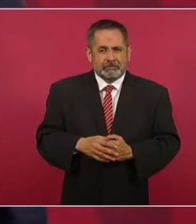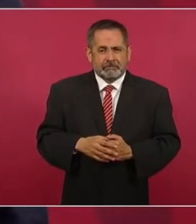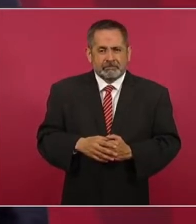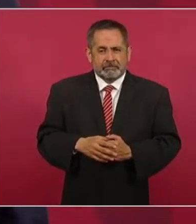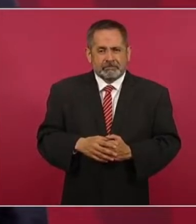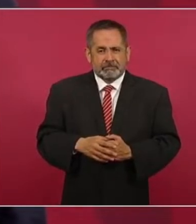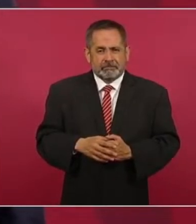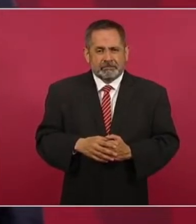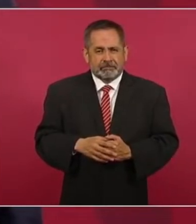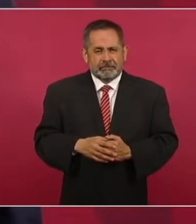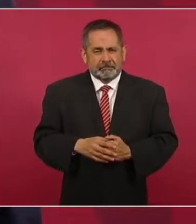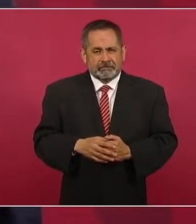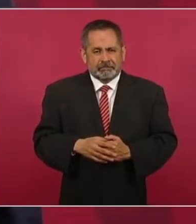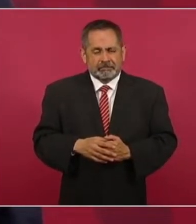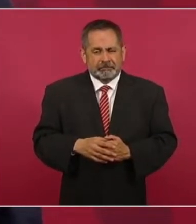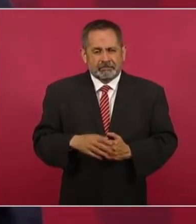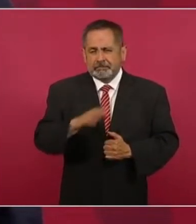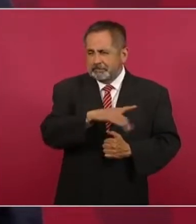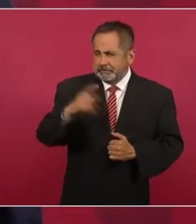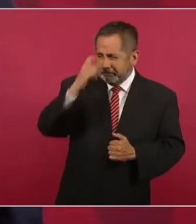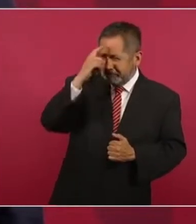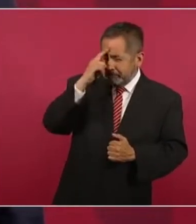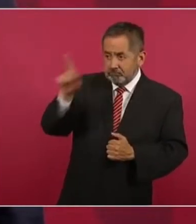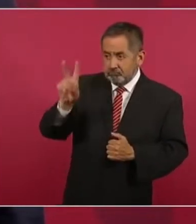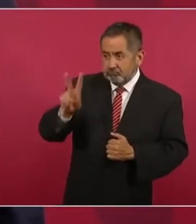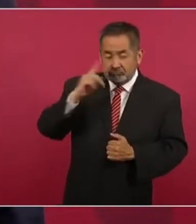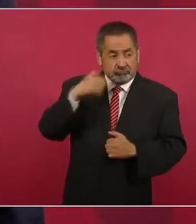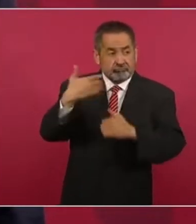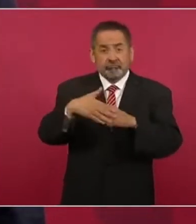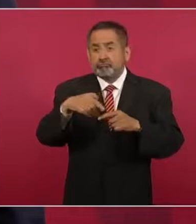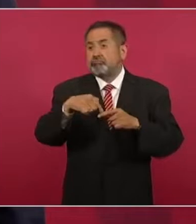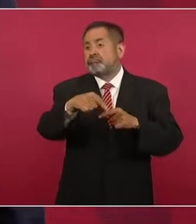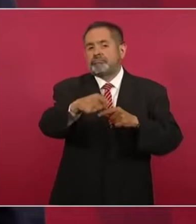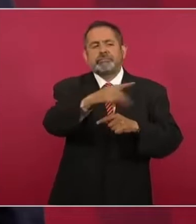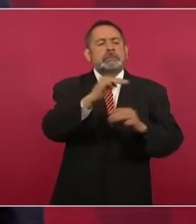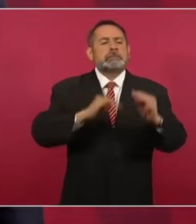Cerro del Peñón, entre otras cosas. Pues,